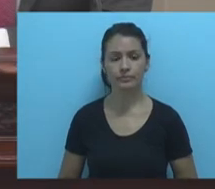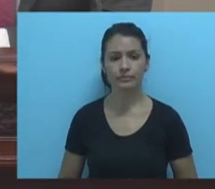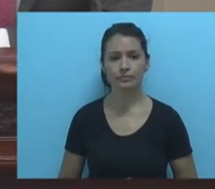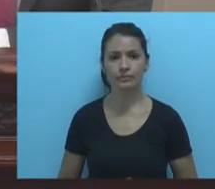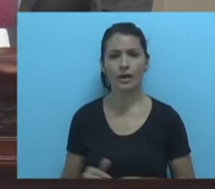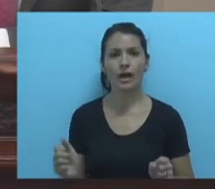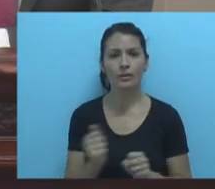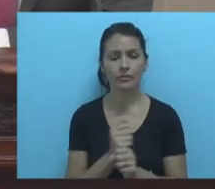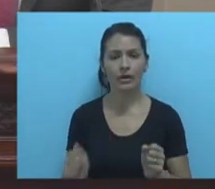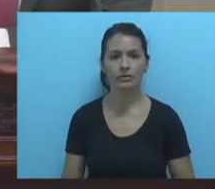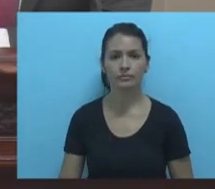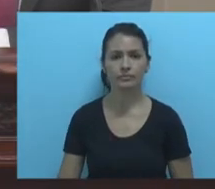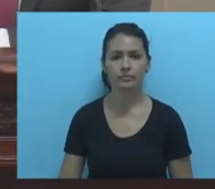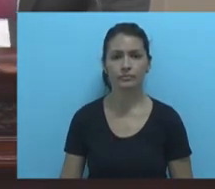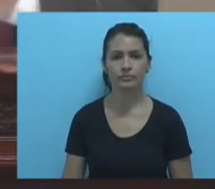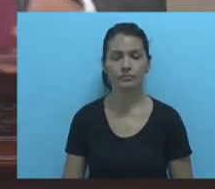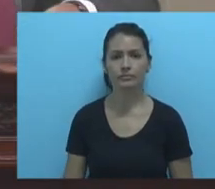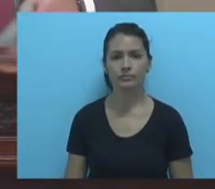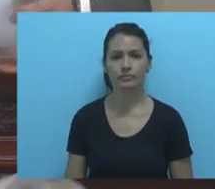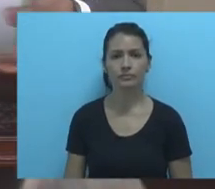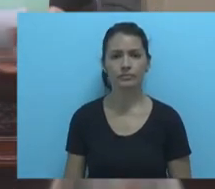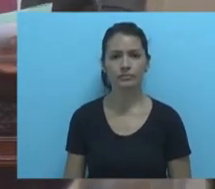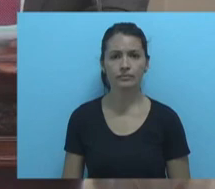resulta aprobado.